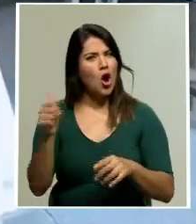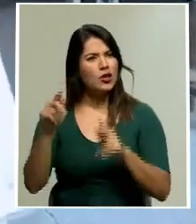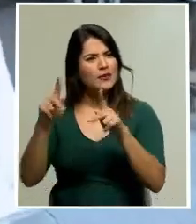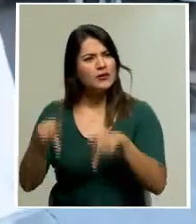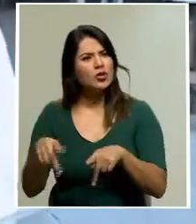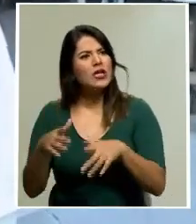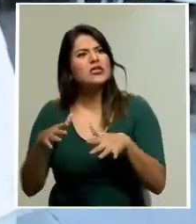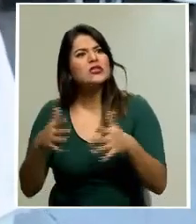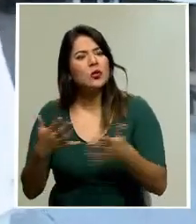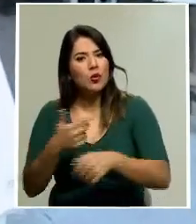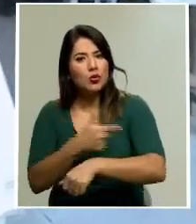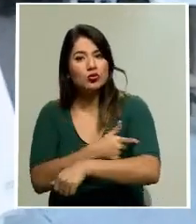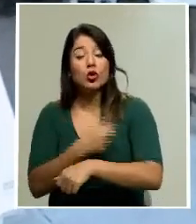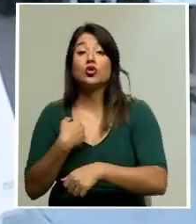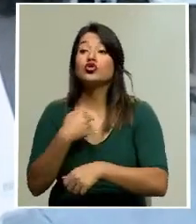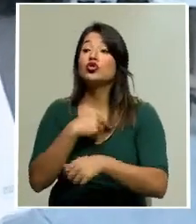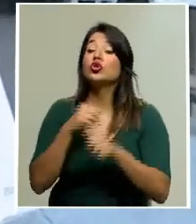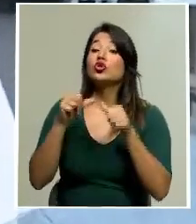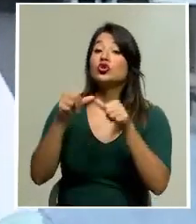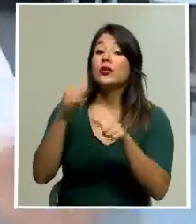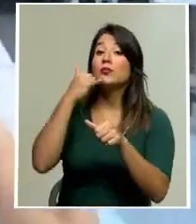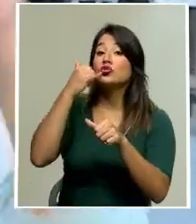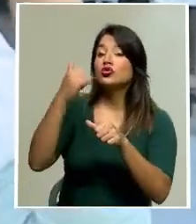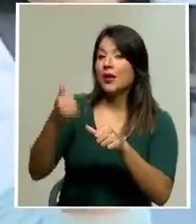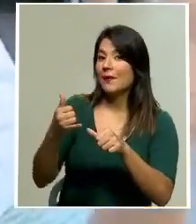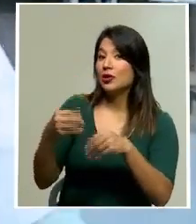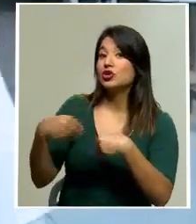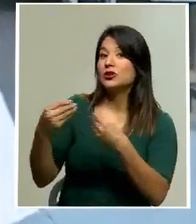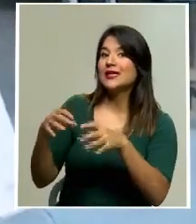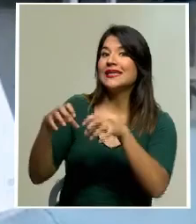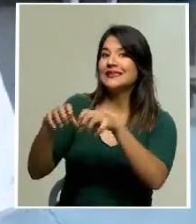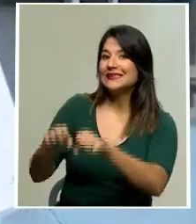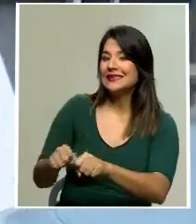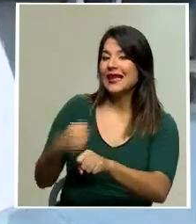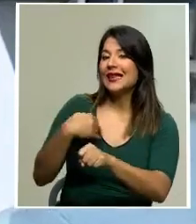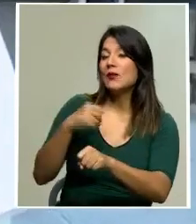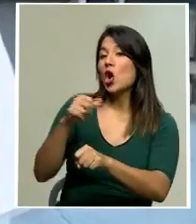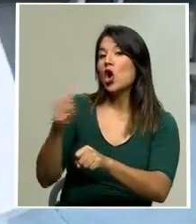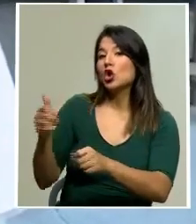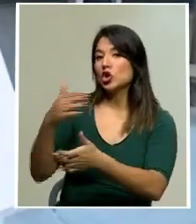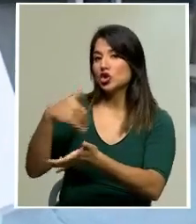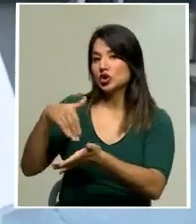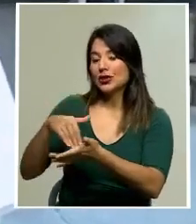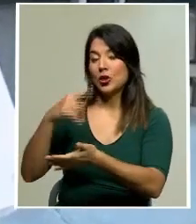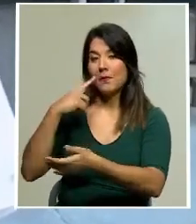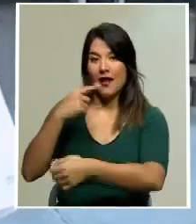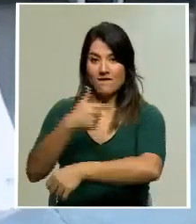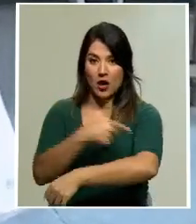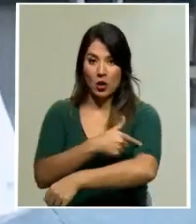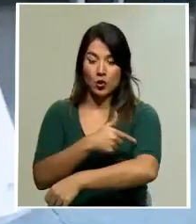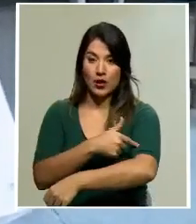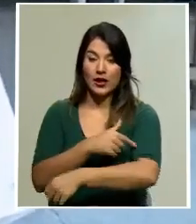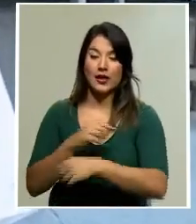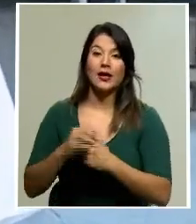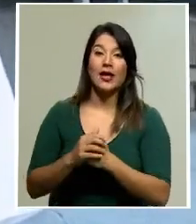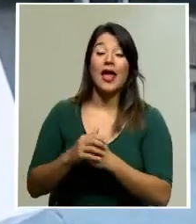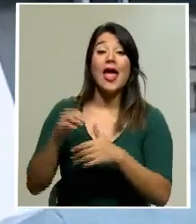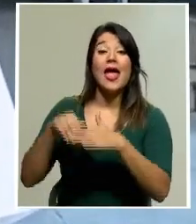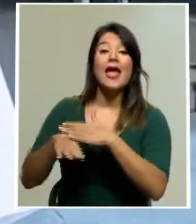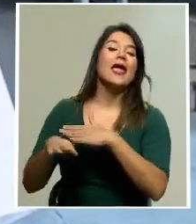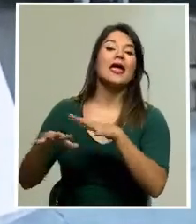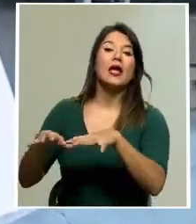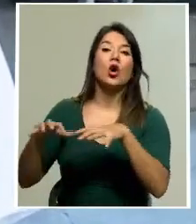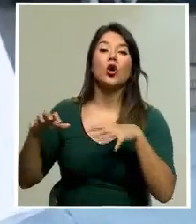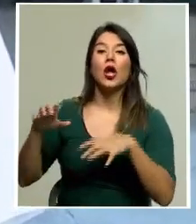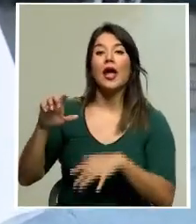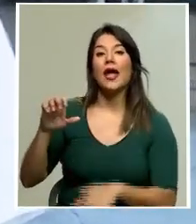llamando, eso se llama y se hace por cita y se tiene en otro centro de vacunación que nosotros tenemos acá habilitado, que es en el Colegio